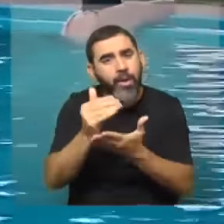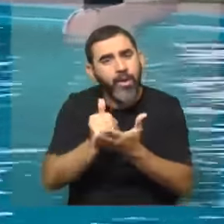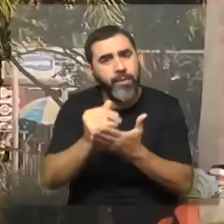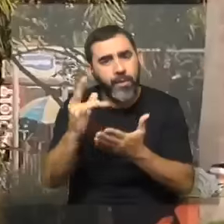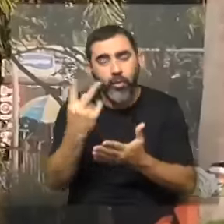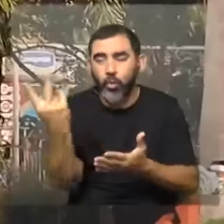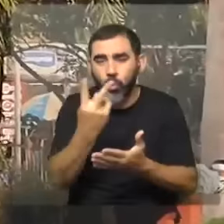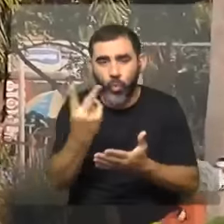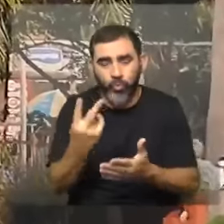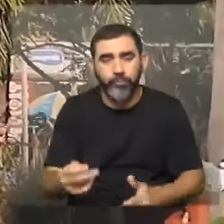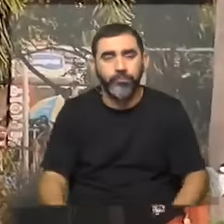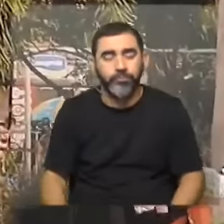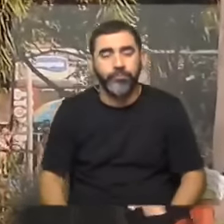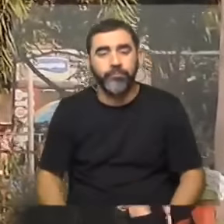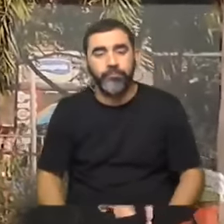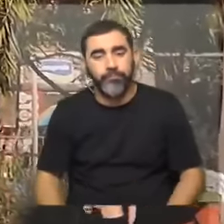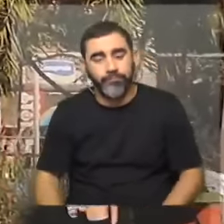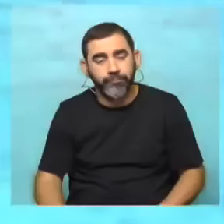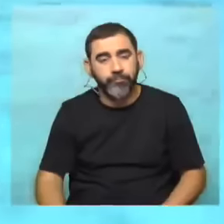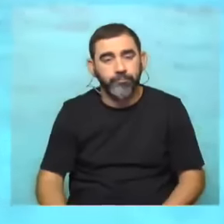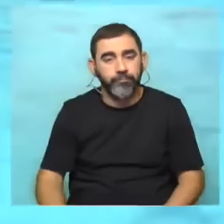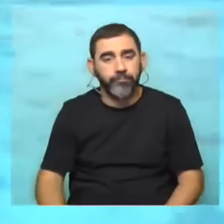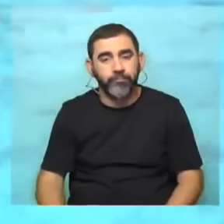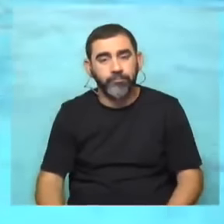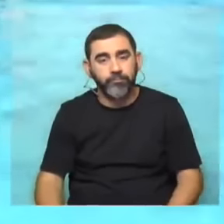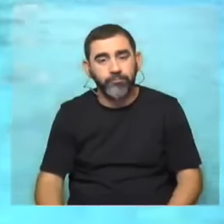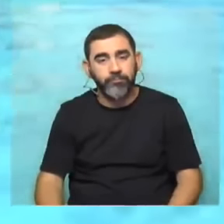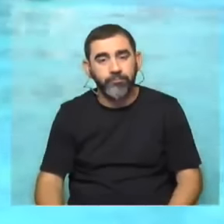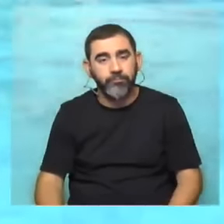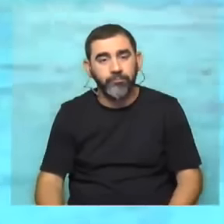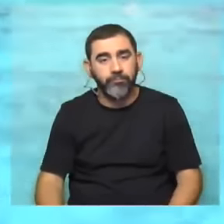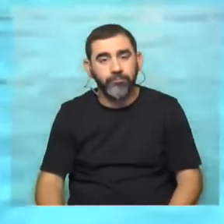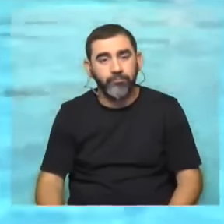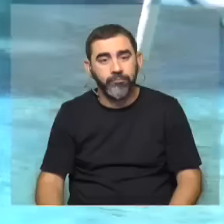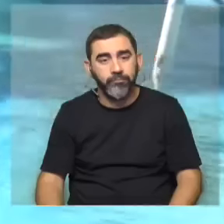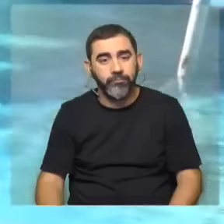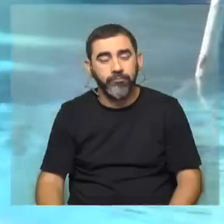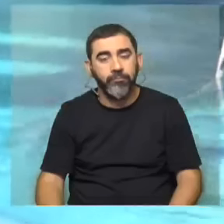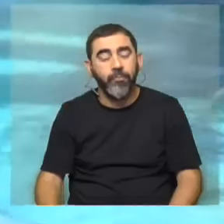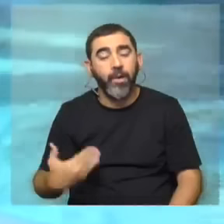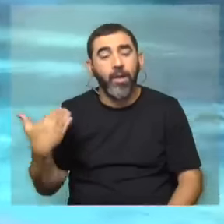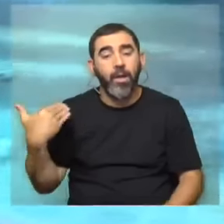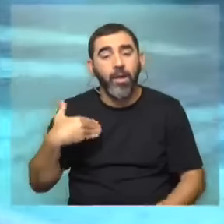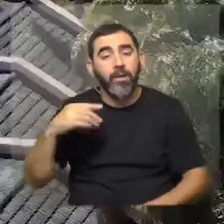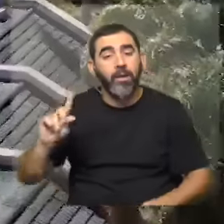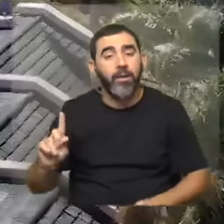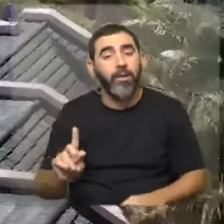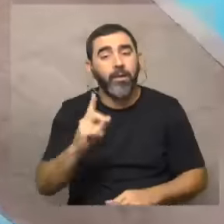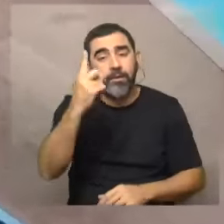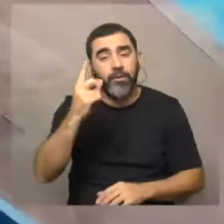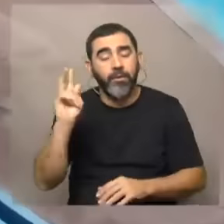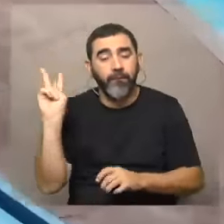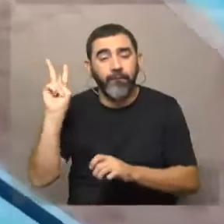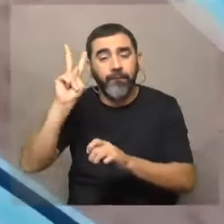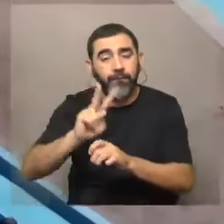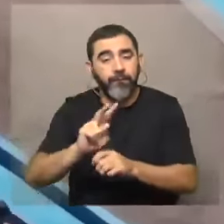dos los dos Aunque parezca mentira este sigue siendo Argentina el principal mercado de Uruguay Bueno le